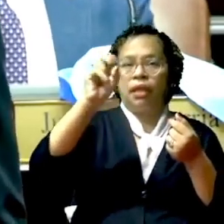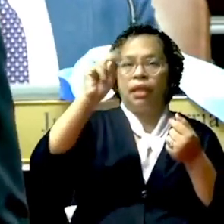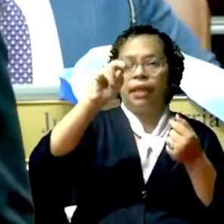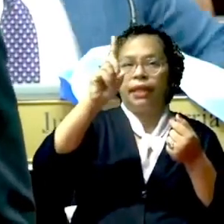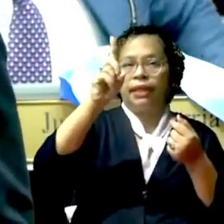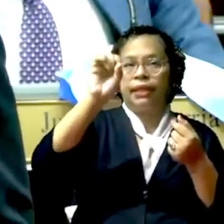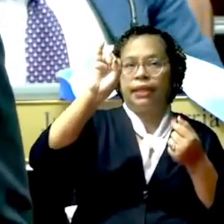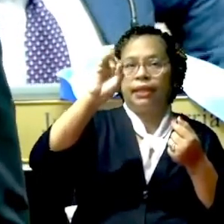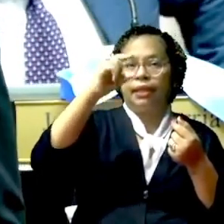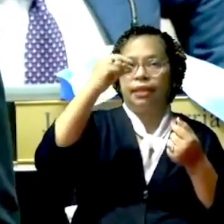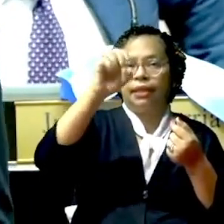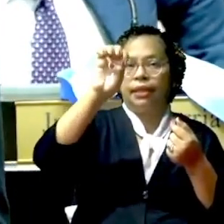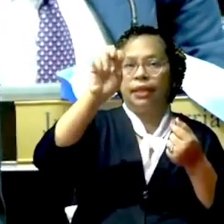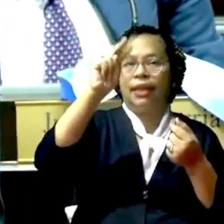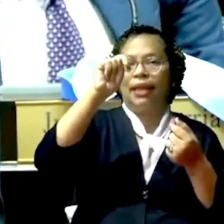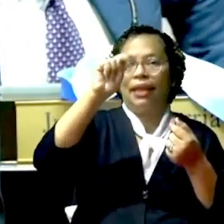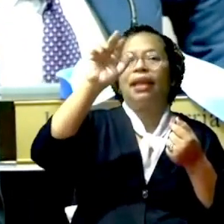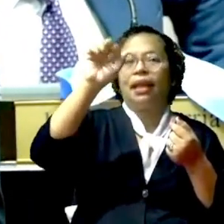practican este deporte.